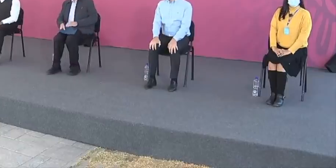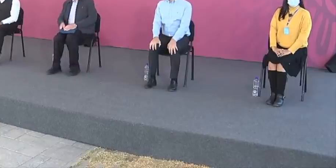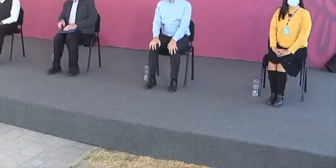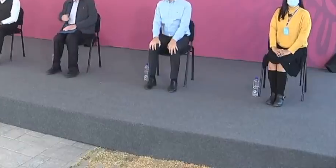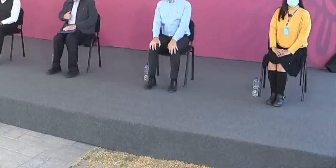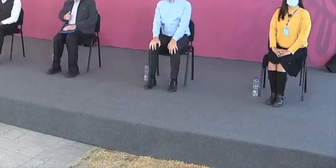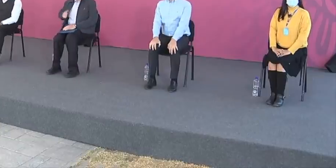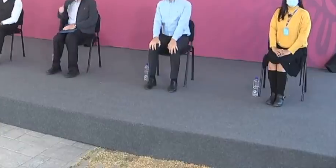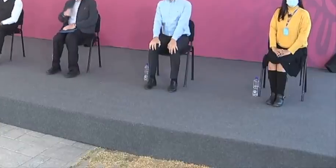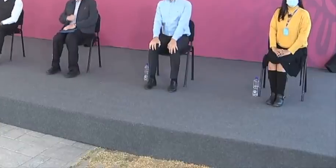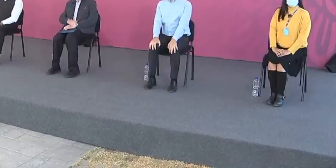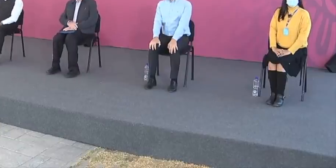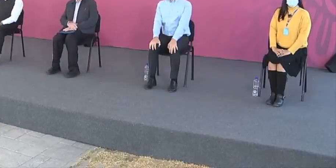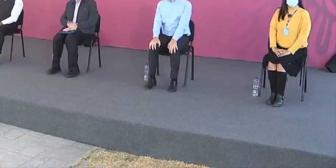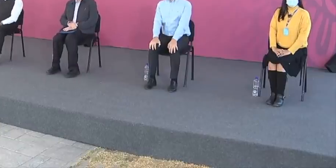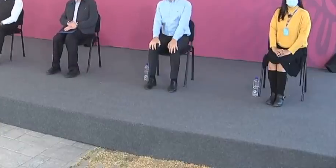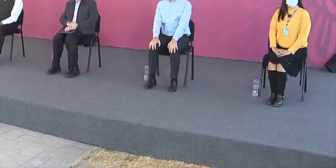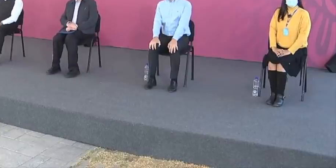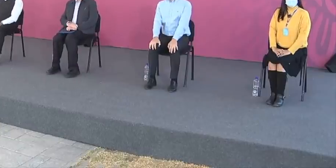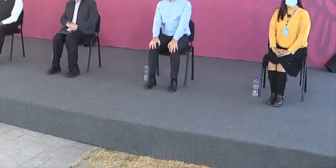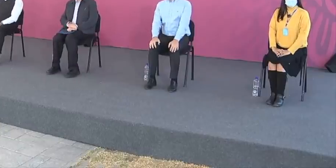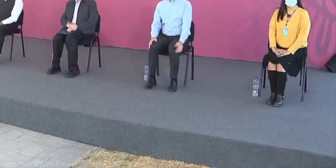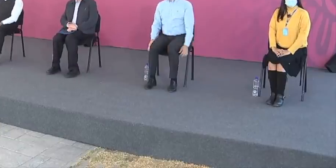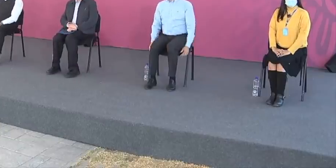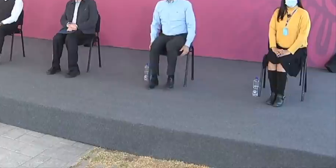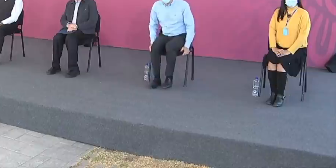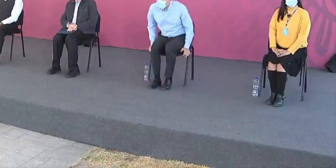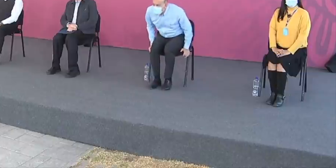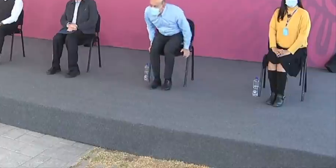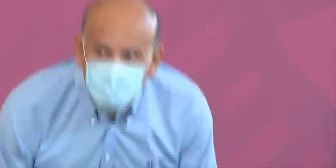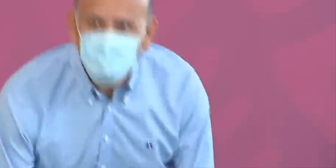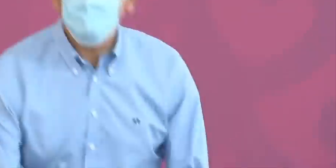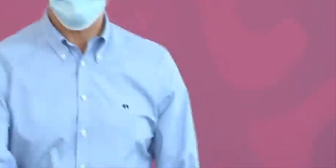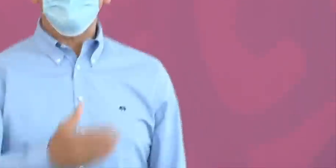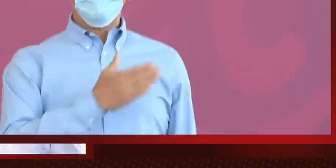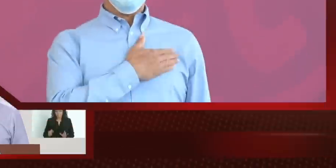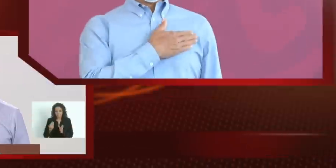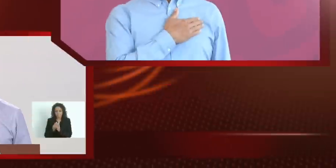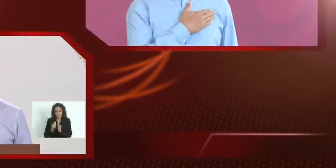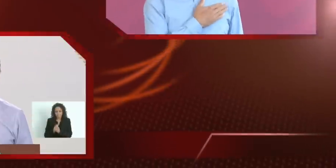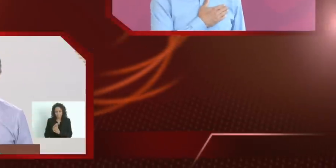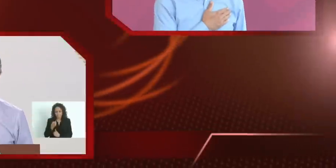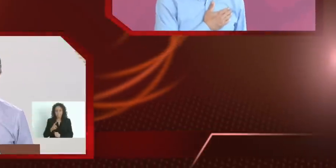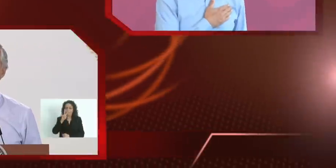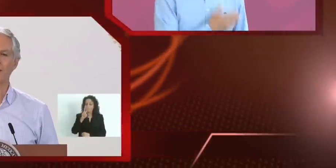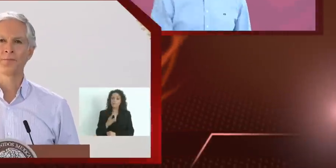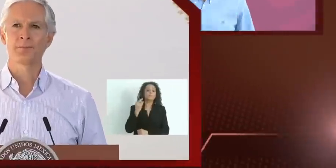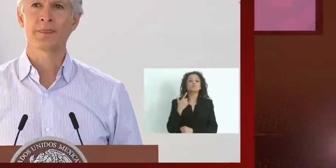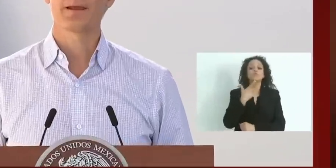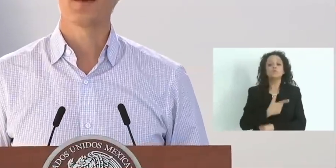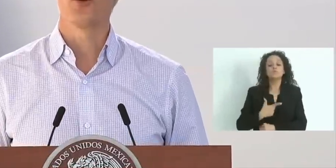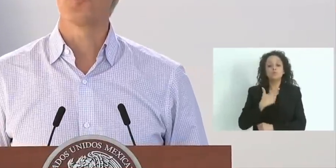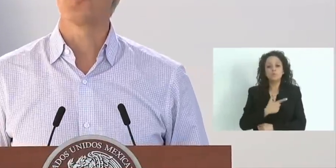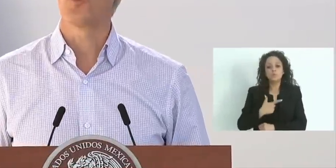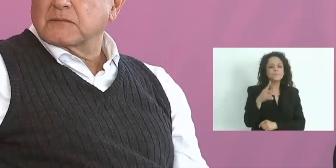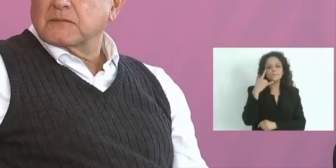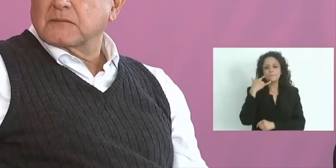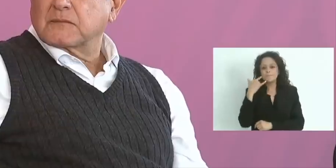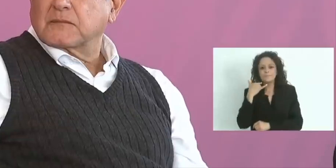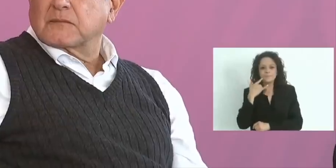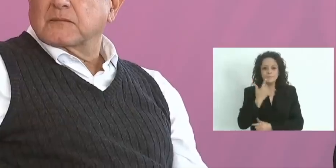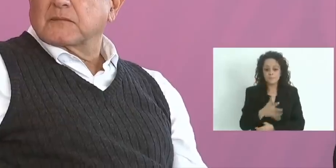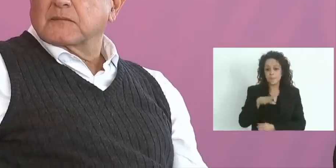manda el presidente de México a la nación tras la inauguración del hospital. Mucho gusto que hoy